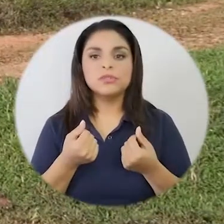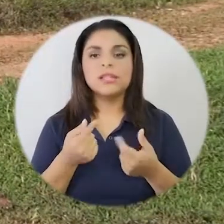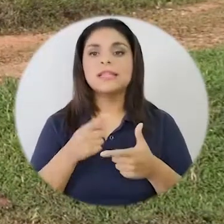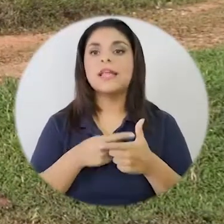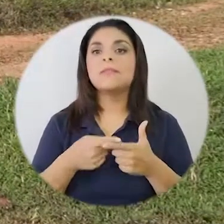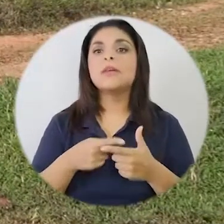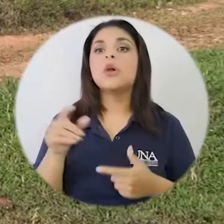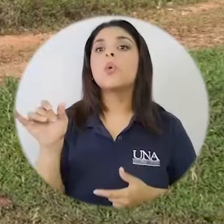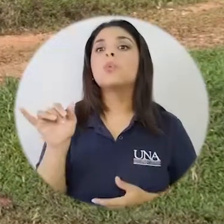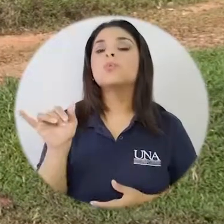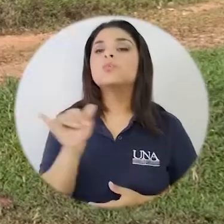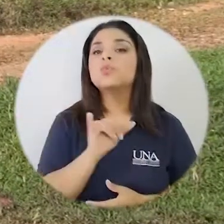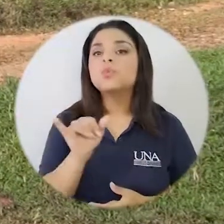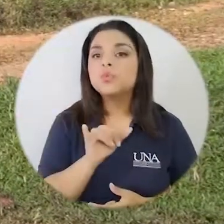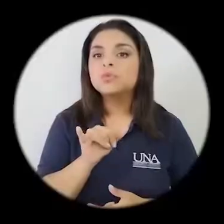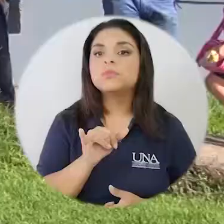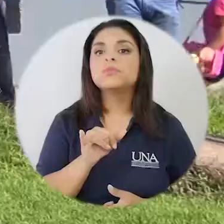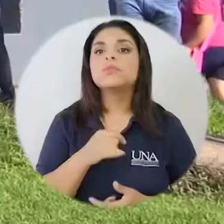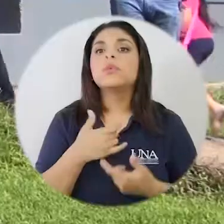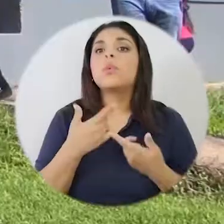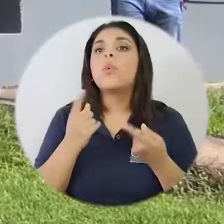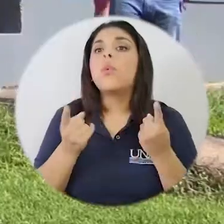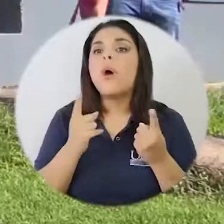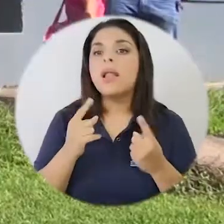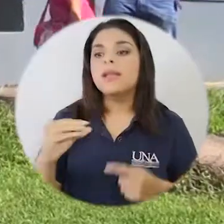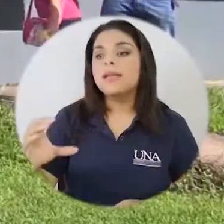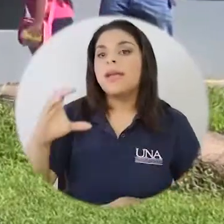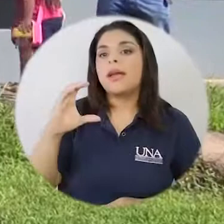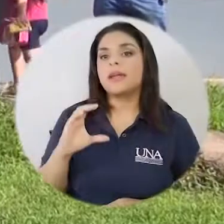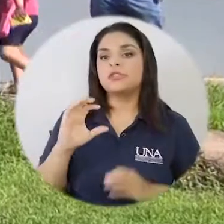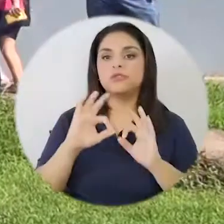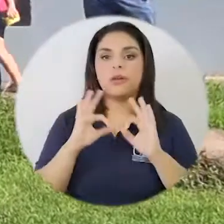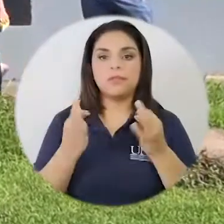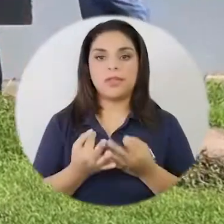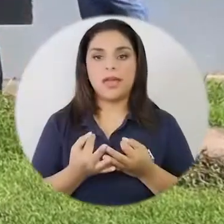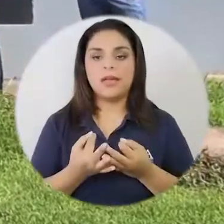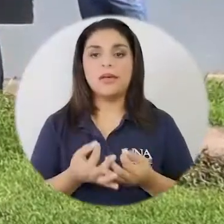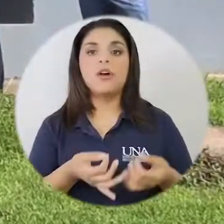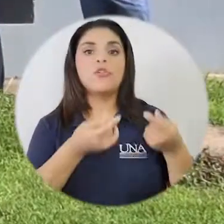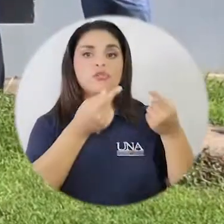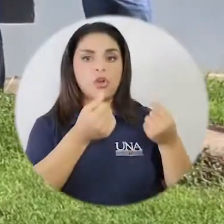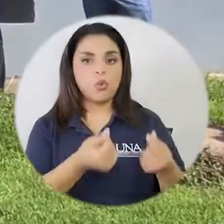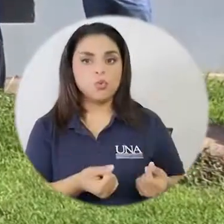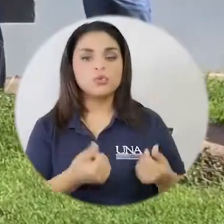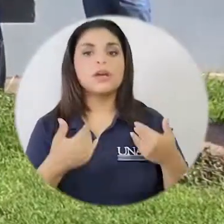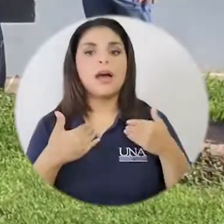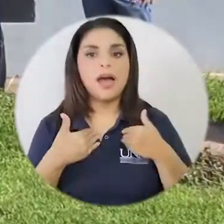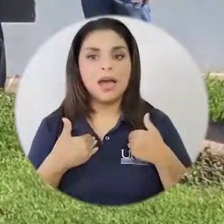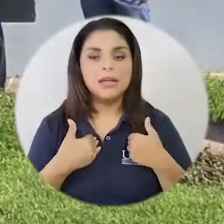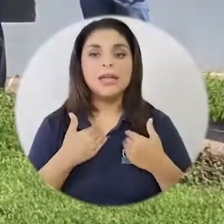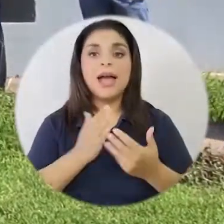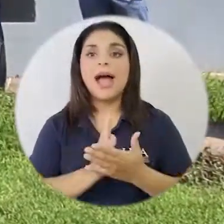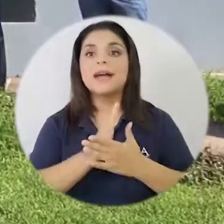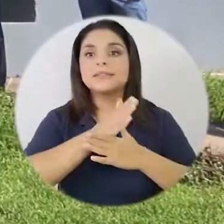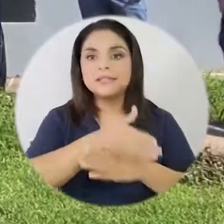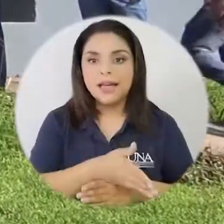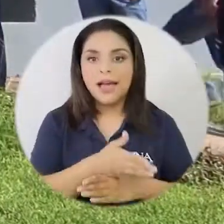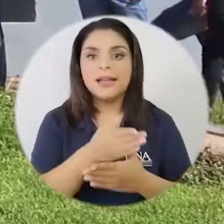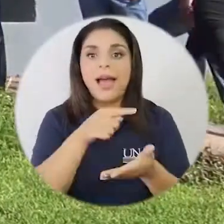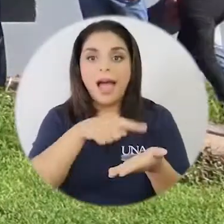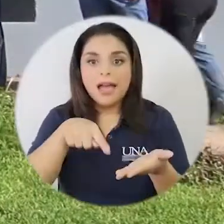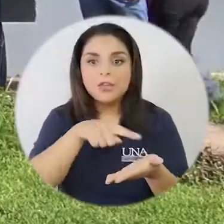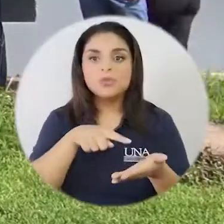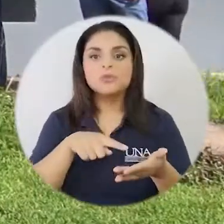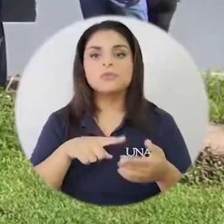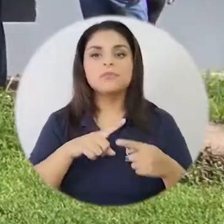recursos, sino en cuál es el ingreso familiar, Exacto. ¿verdad? ¿Cuál es el ingreso familiar? Los recursos existen, el accesar a ellos a